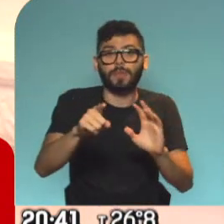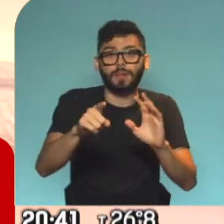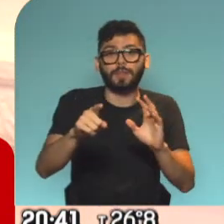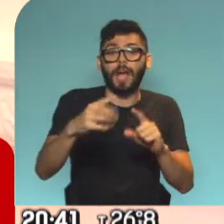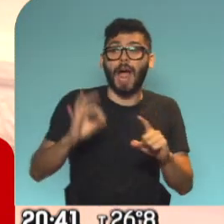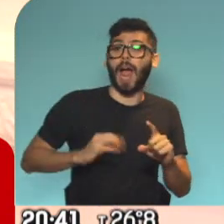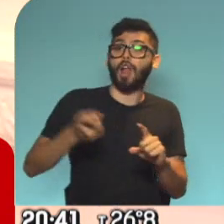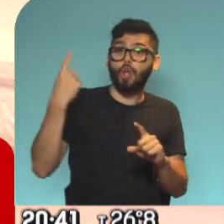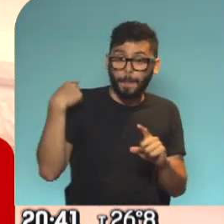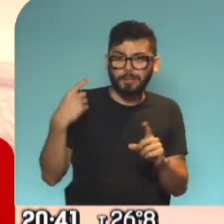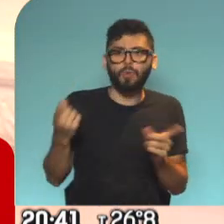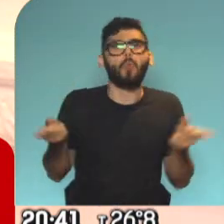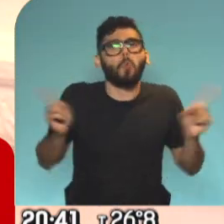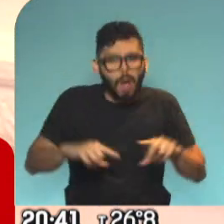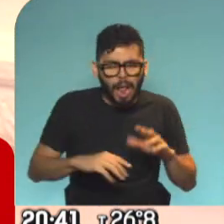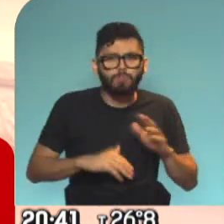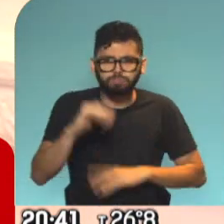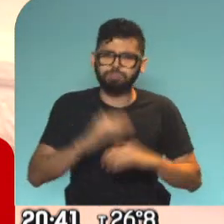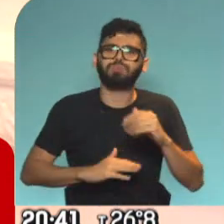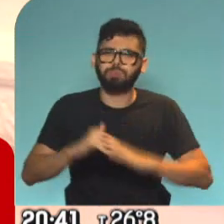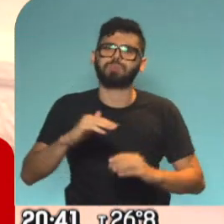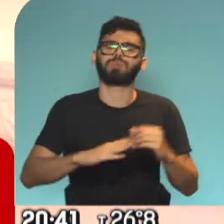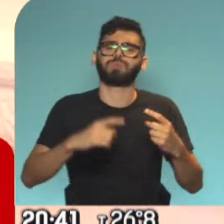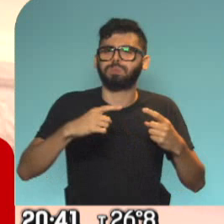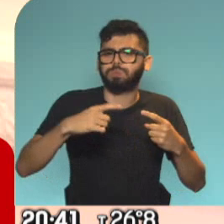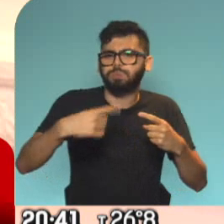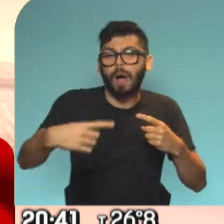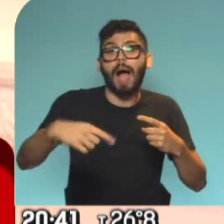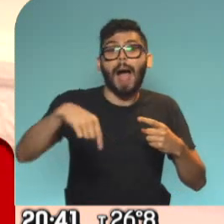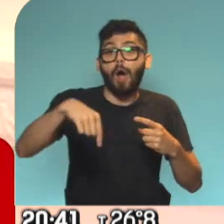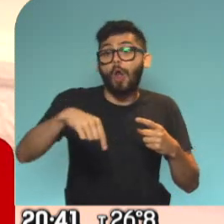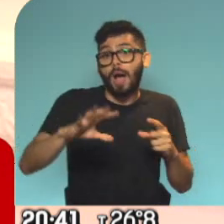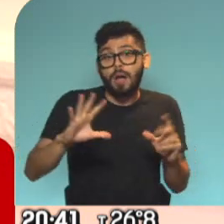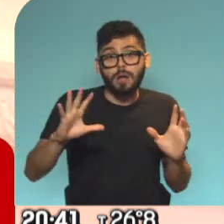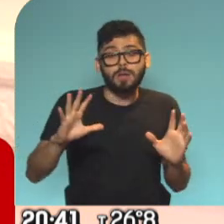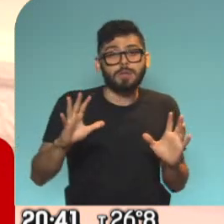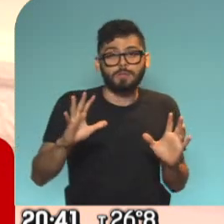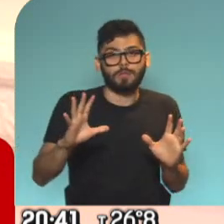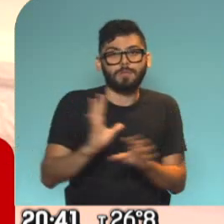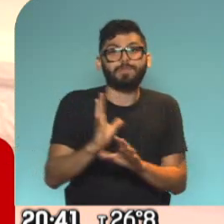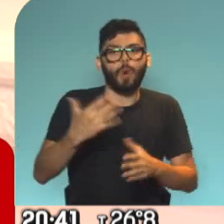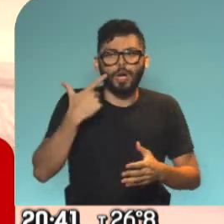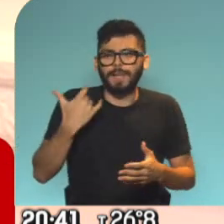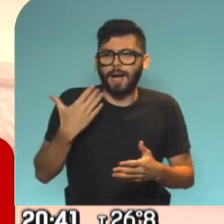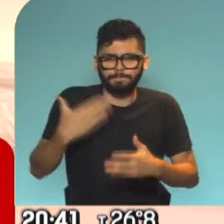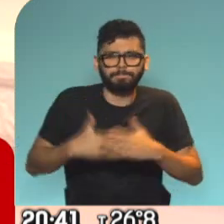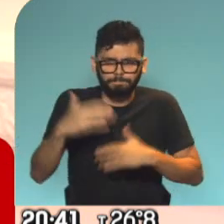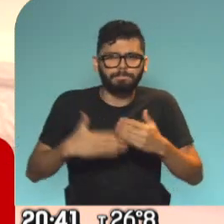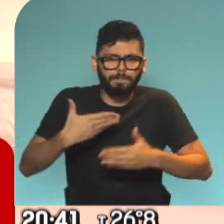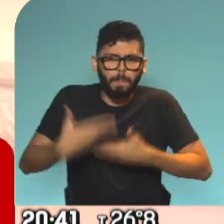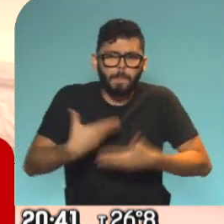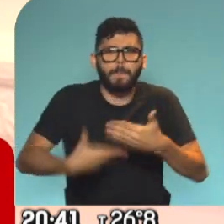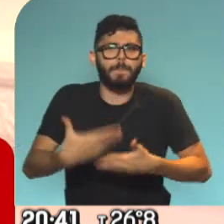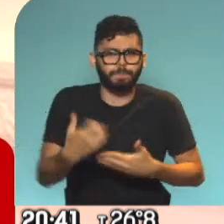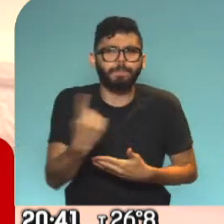durante el año pasado y que ya ahora está realmente a un paso acelerado de